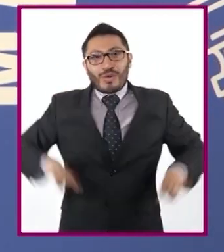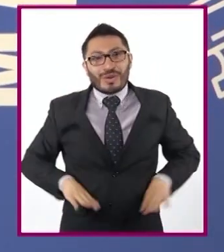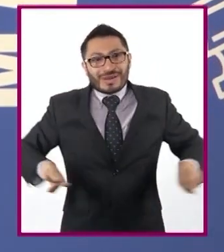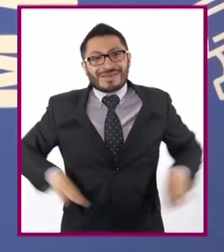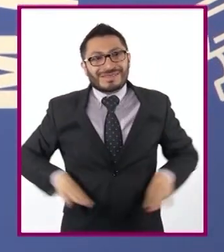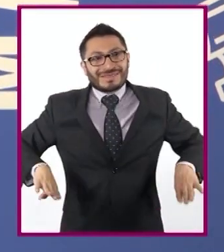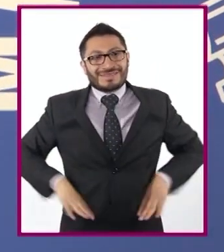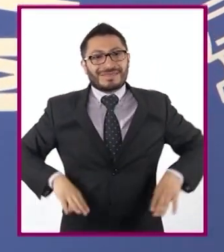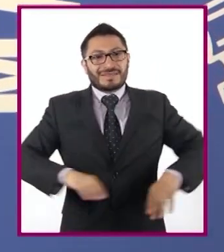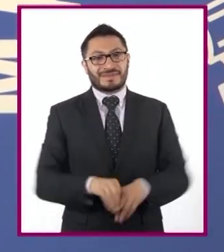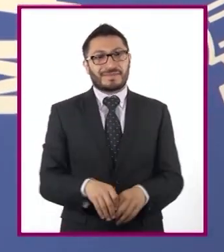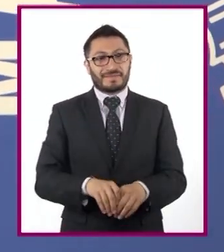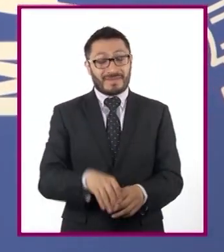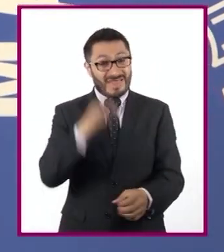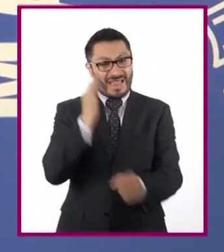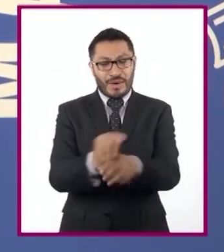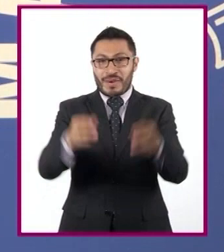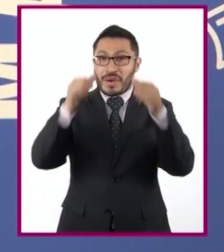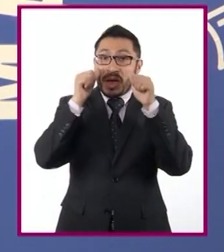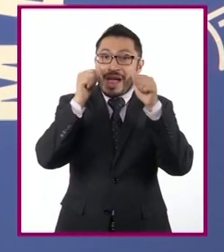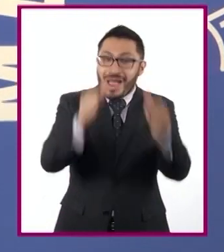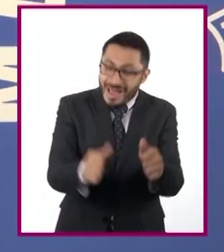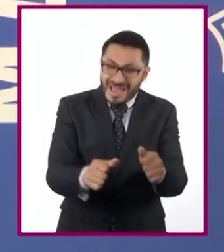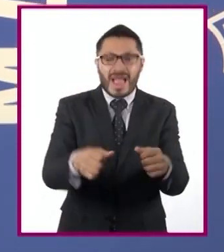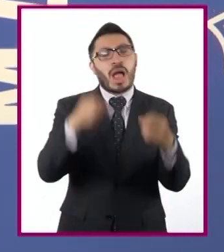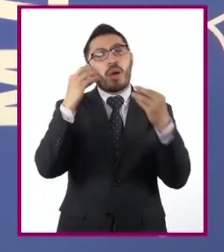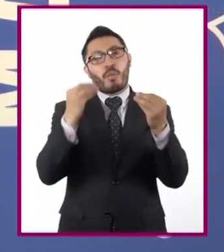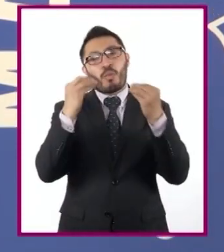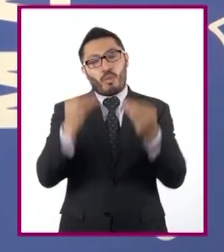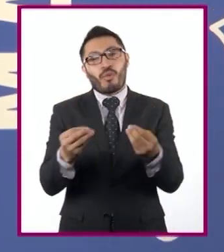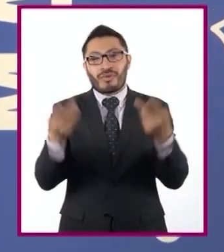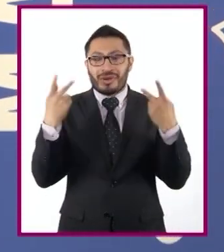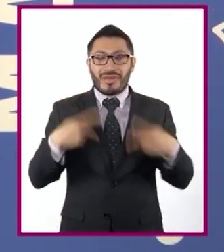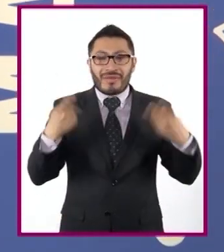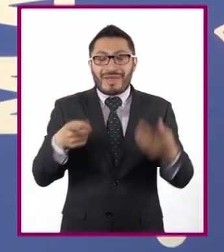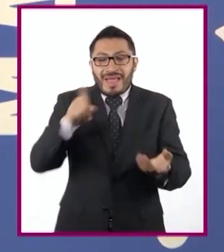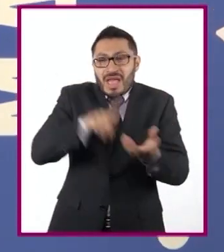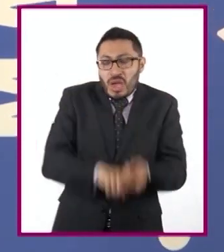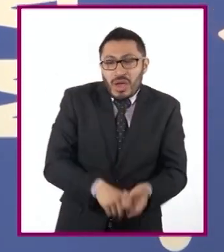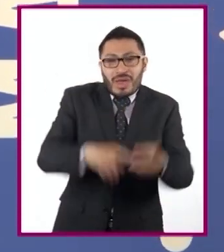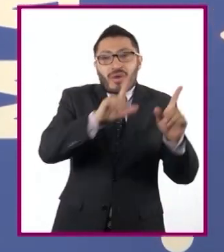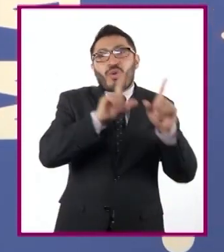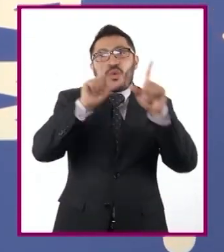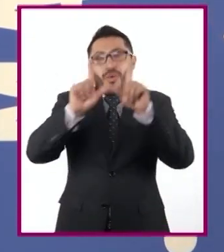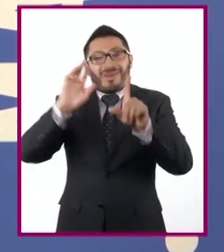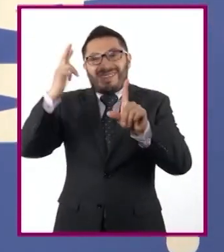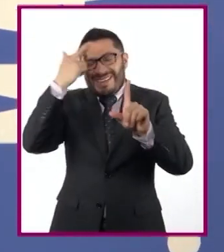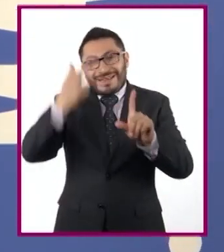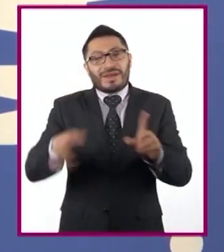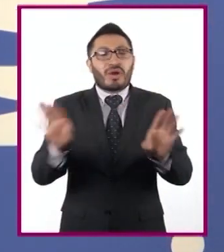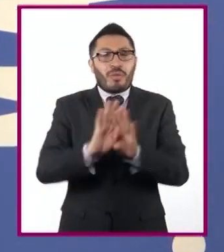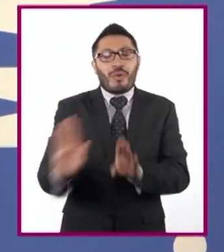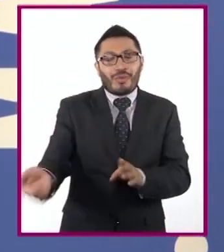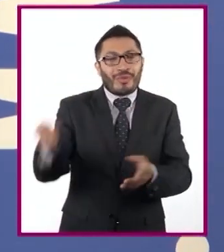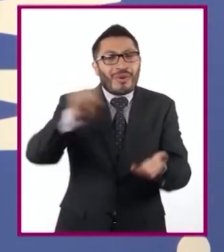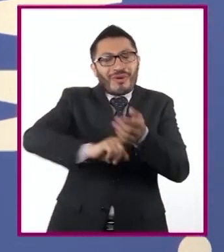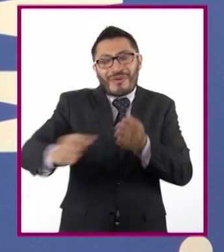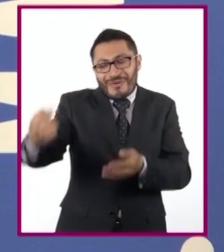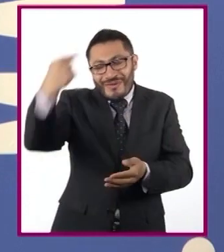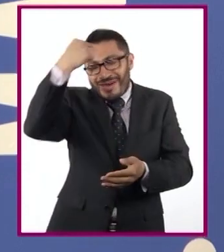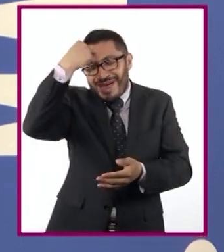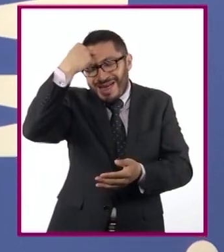elementos? Como pudimos observar, muchos de los personajes publicitarios que recordamos se quedan en nuestra memoria